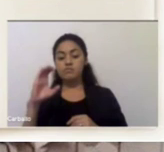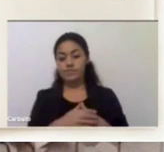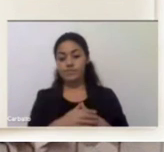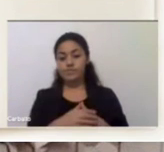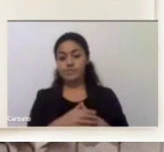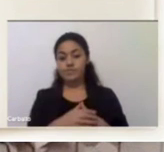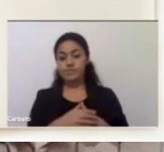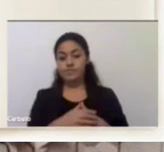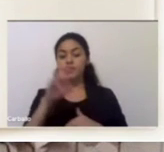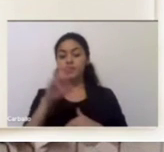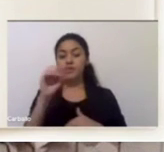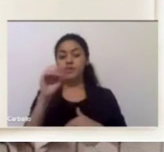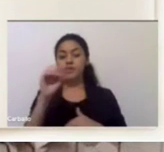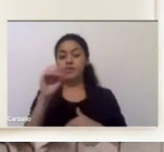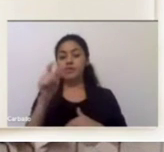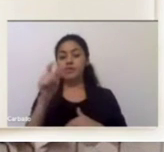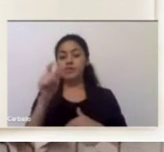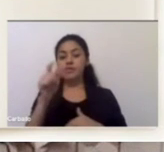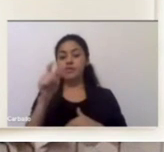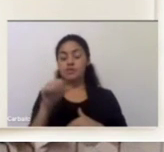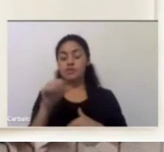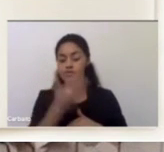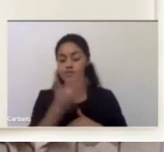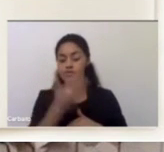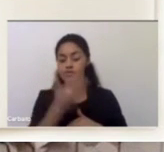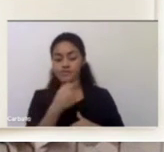ponemos respetuosamente a consideración de este pleno.